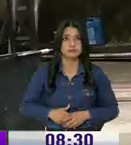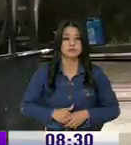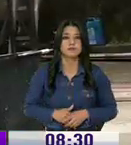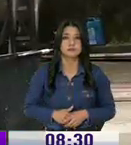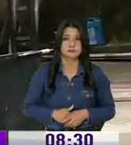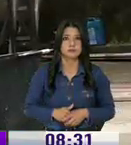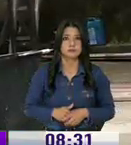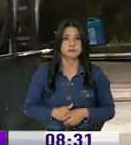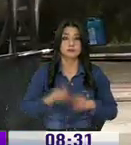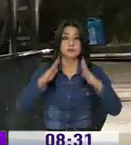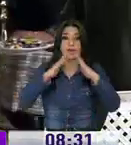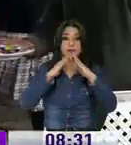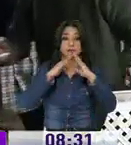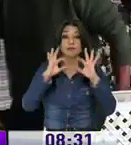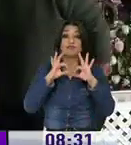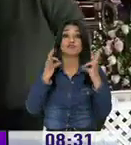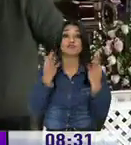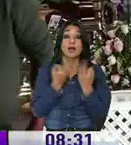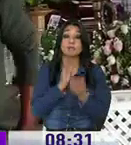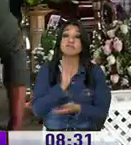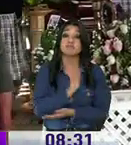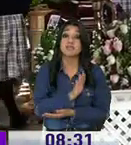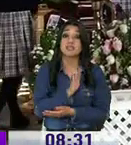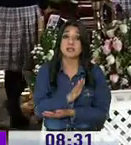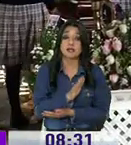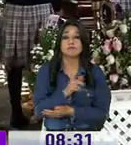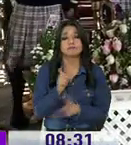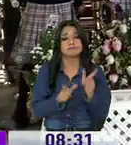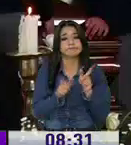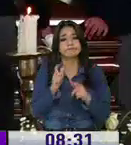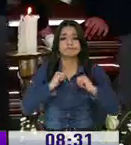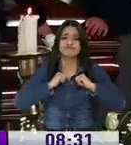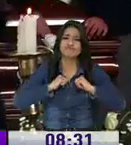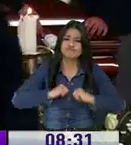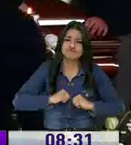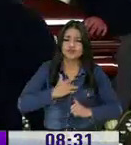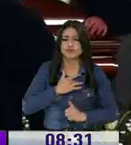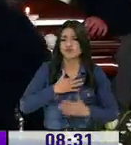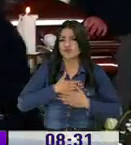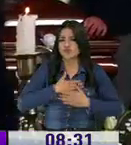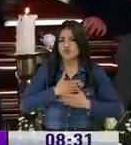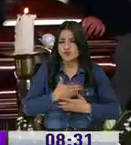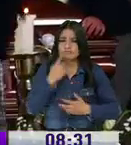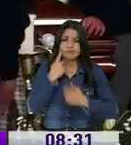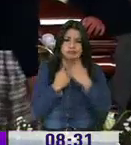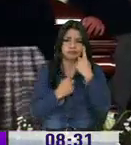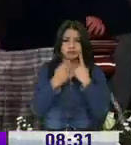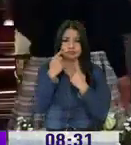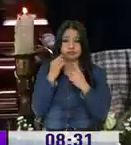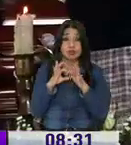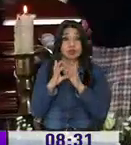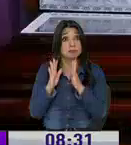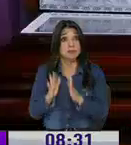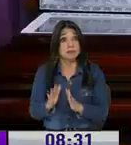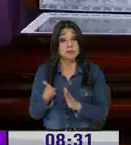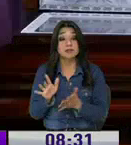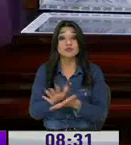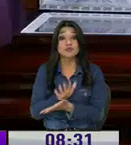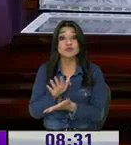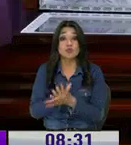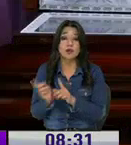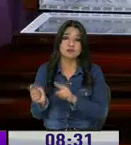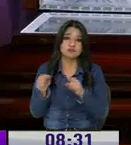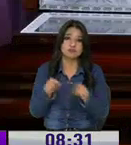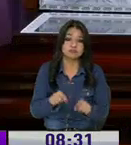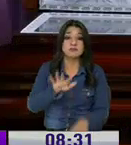En la casa de la familia Plasencia Mendoza, todo es tristeza y dolor. En medio de esta consternación, junto con sus compañeros, son velados los restos